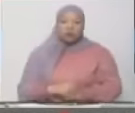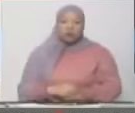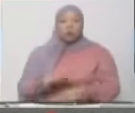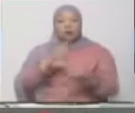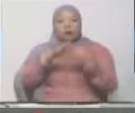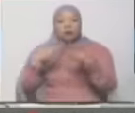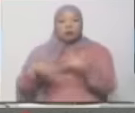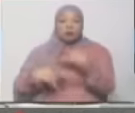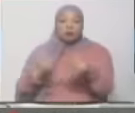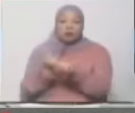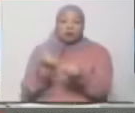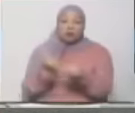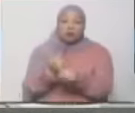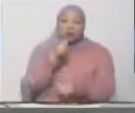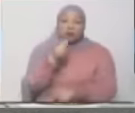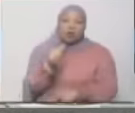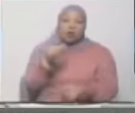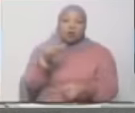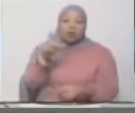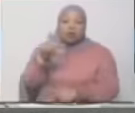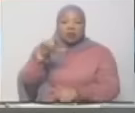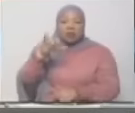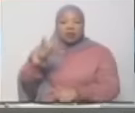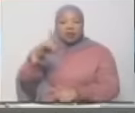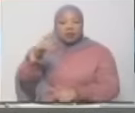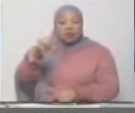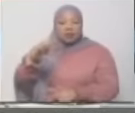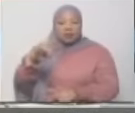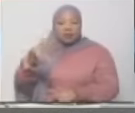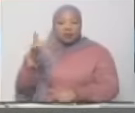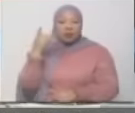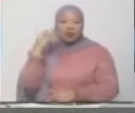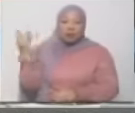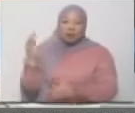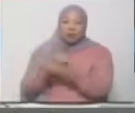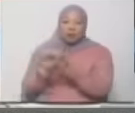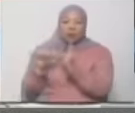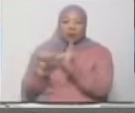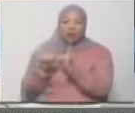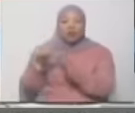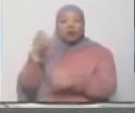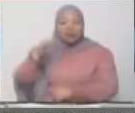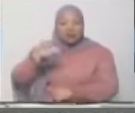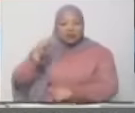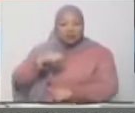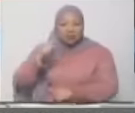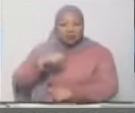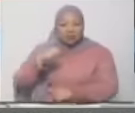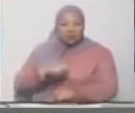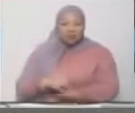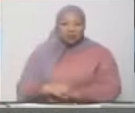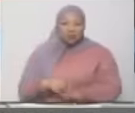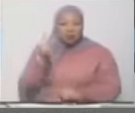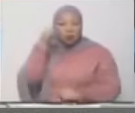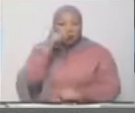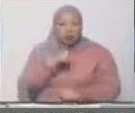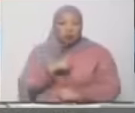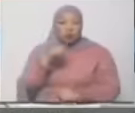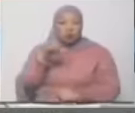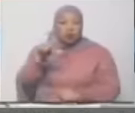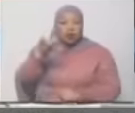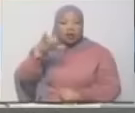Comunas Altos del Ídice, otro trabajo. Aquí están mis vecinos Altos del Ídice. Mira lo que pasó el sábado en Altos del Ídice,